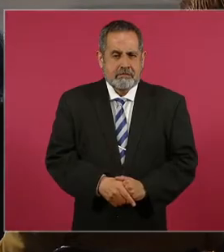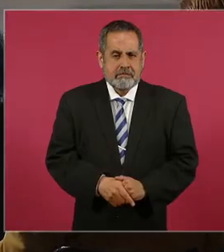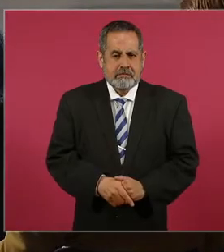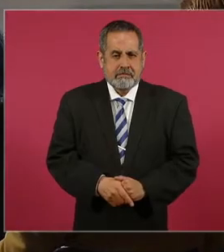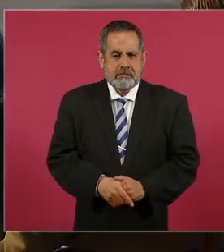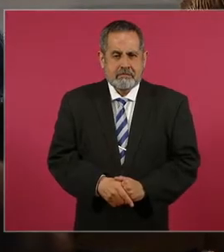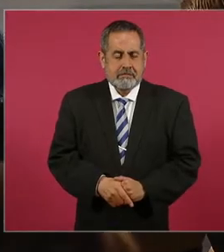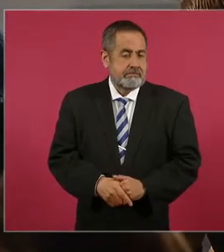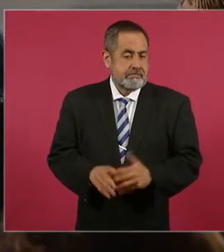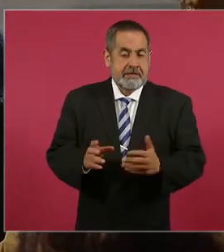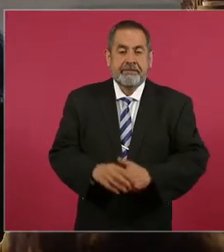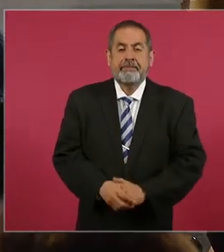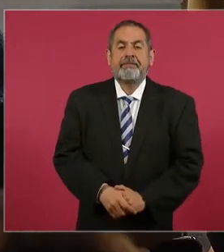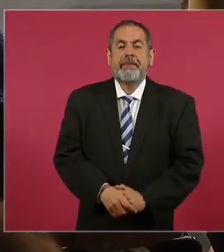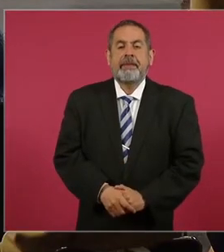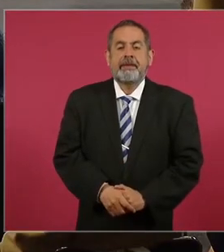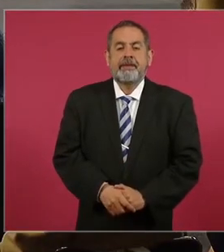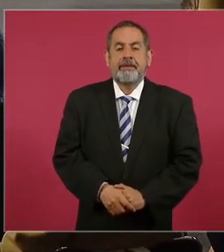Bueno,